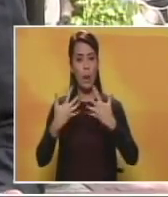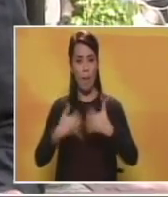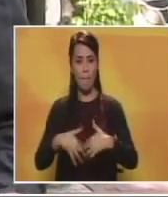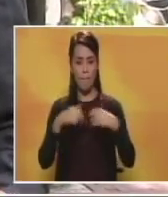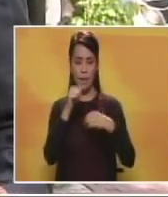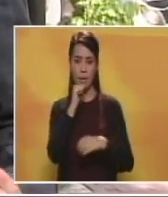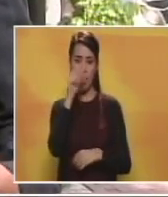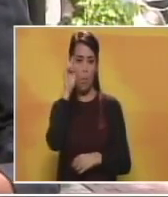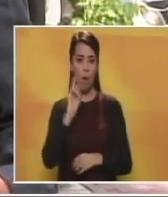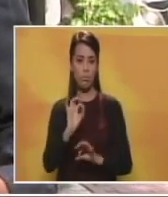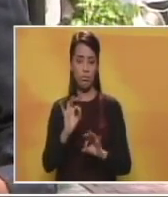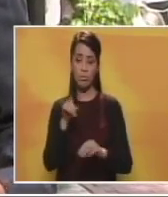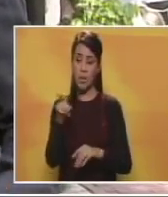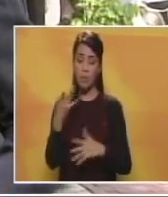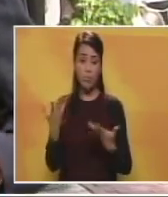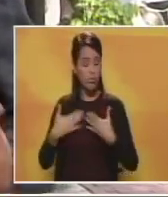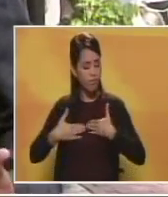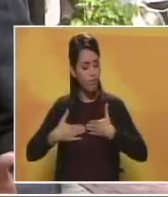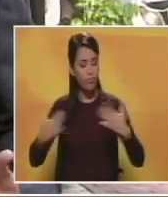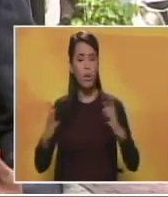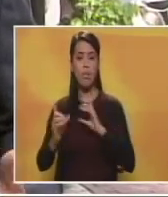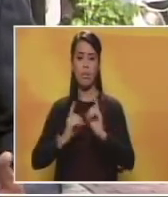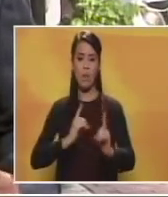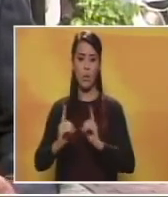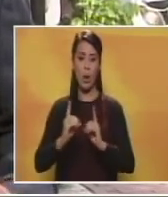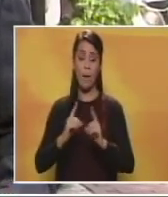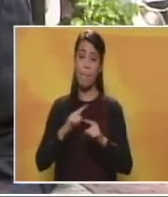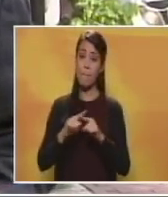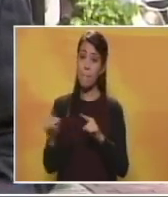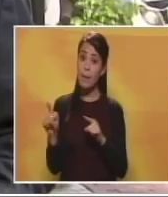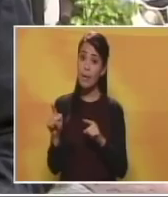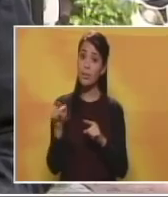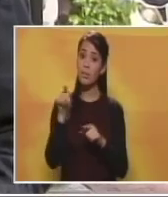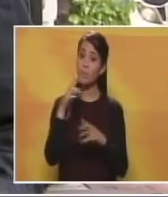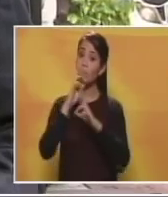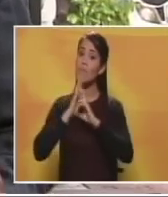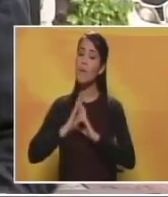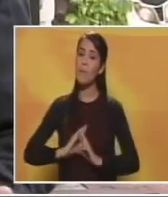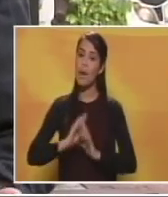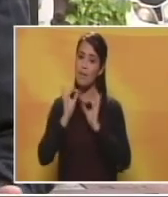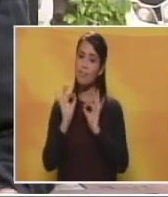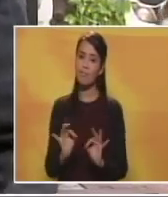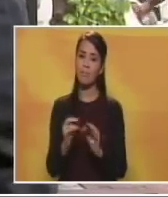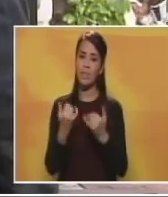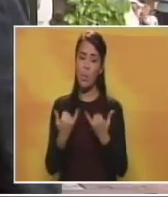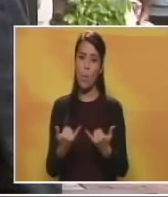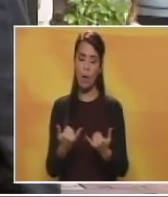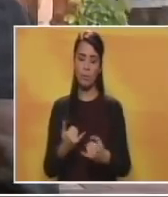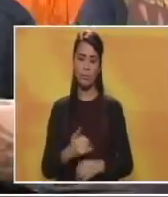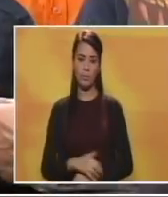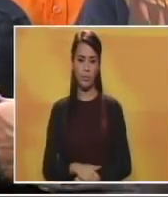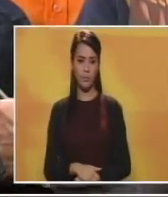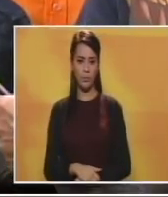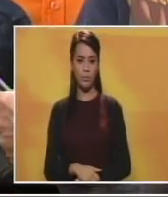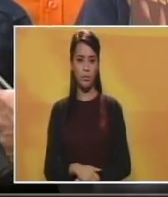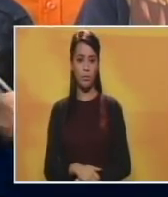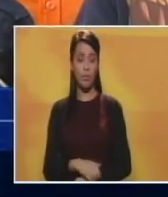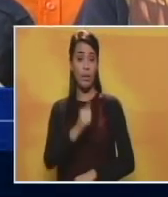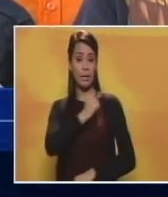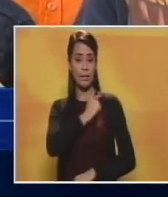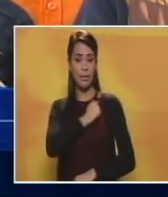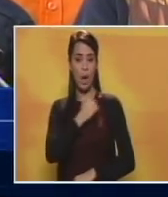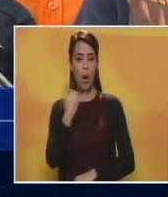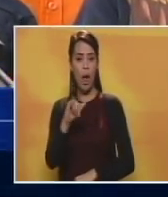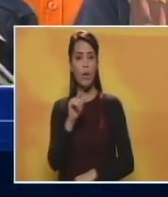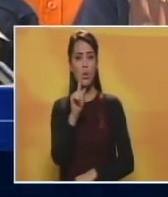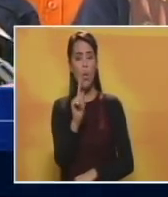Hidrocapital. Ellos están dispuestos a dialogar, pero que se les dé una respuesta rápida y contundente. En Chacao tenemos